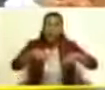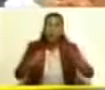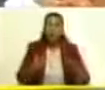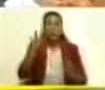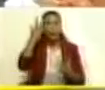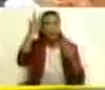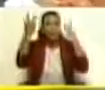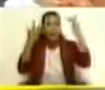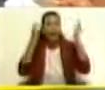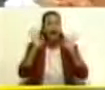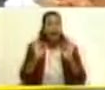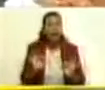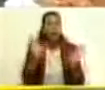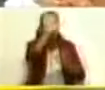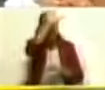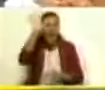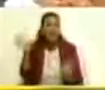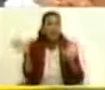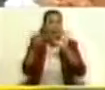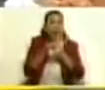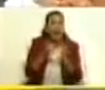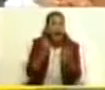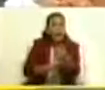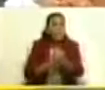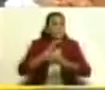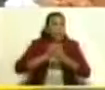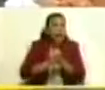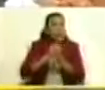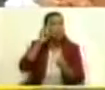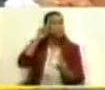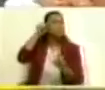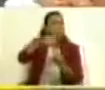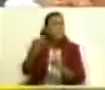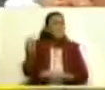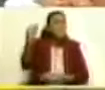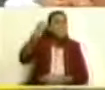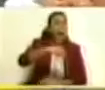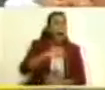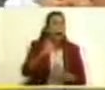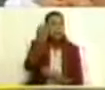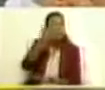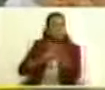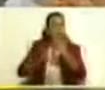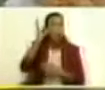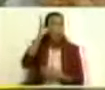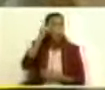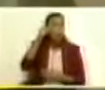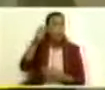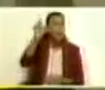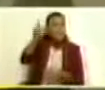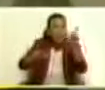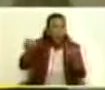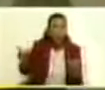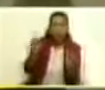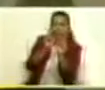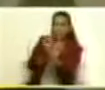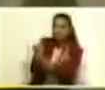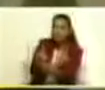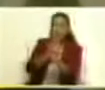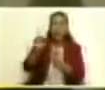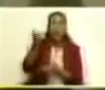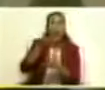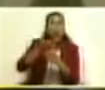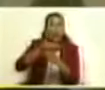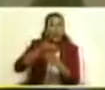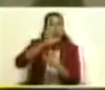innovación, con países aliados, con la finalidad de obtener transferencia de conocimientos mediante la